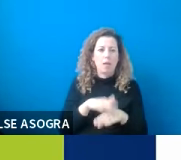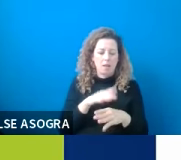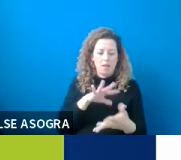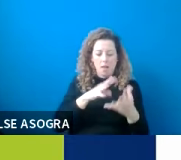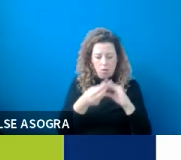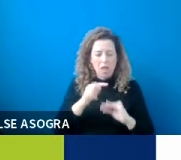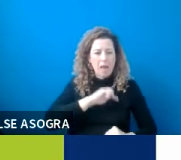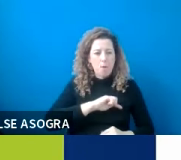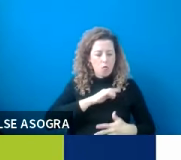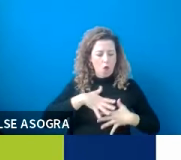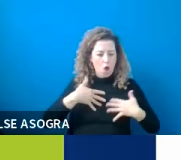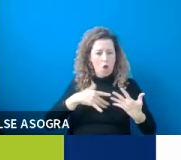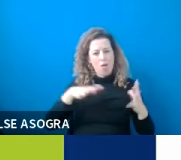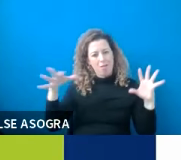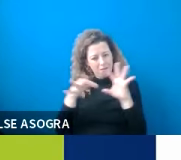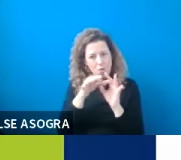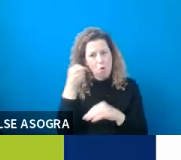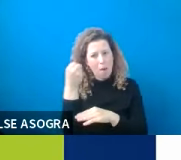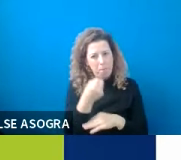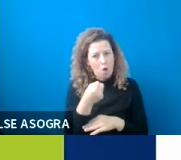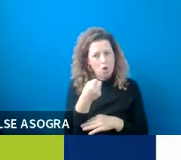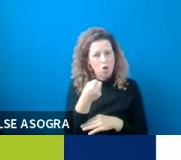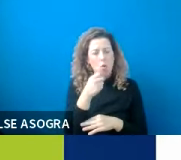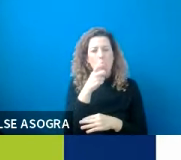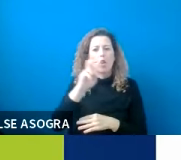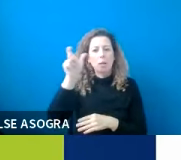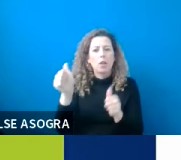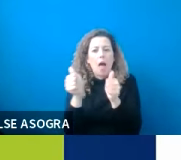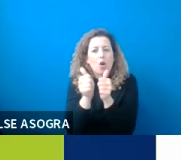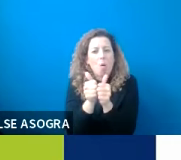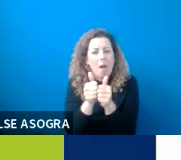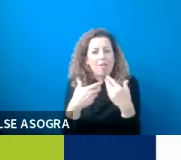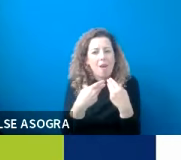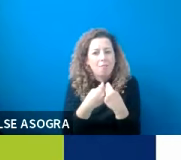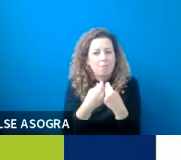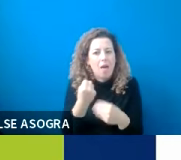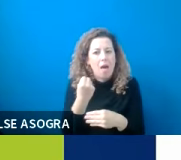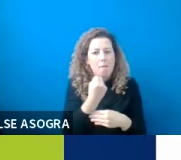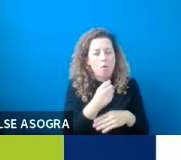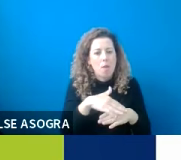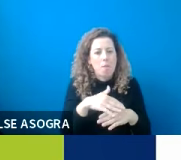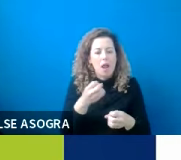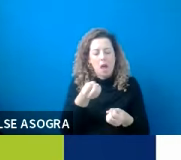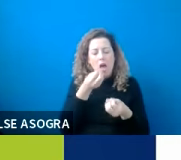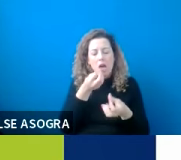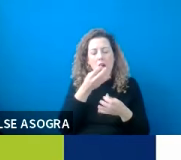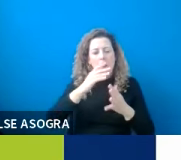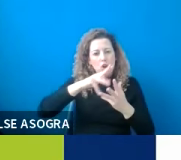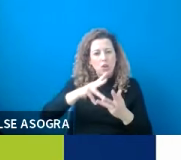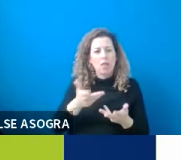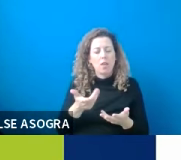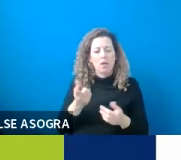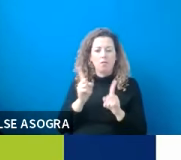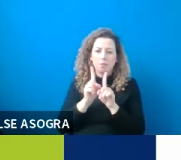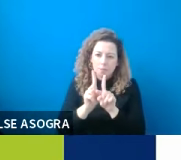emocional es mejor porque reciben un apoyo y en ese momento hay otra persona que está acompañando en la recepción de esa noticia y que sale por la puerta